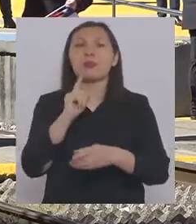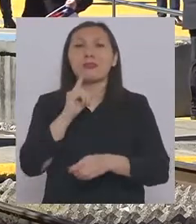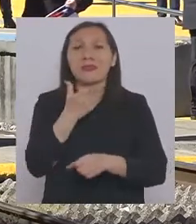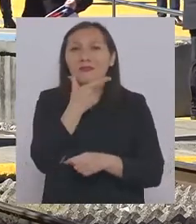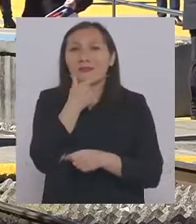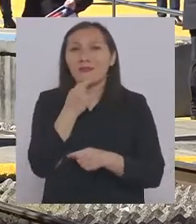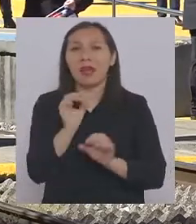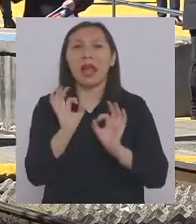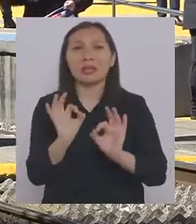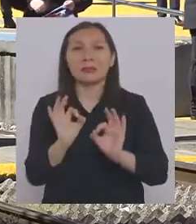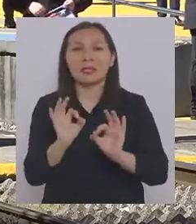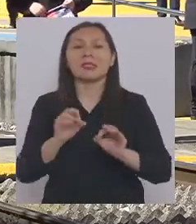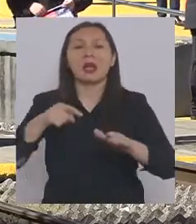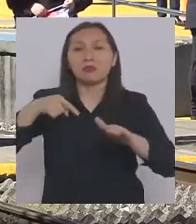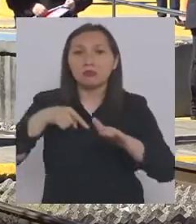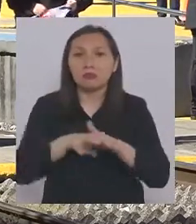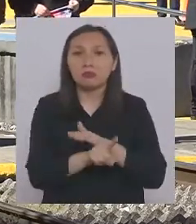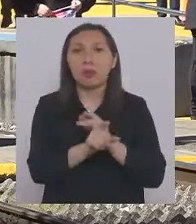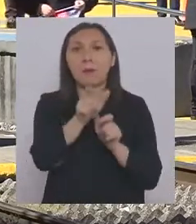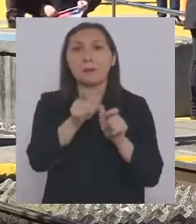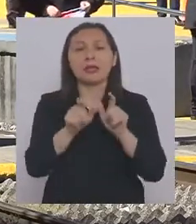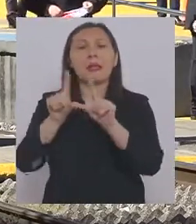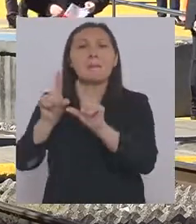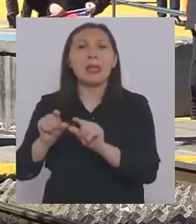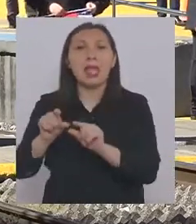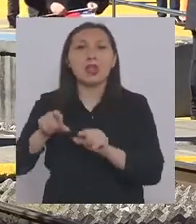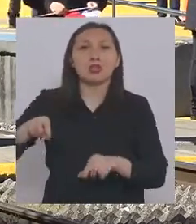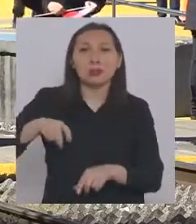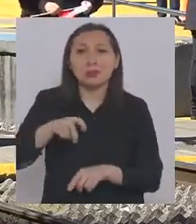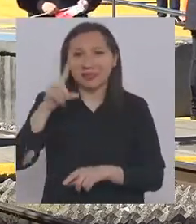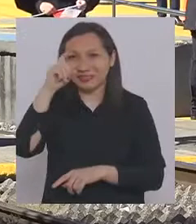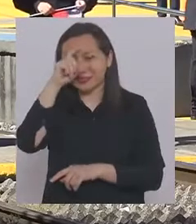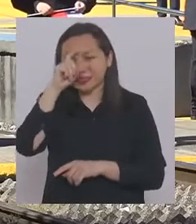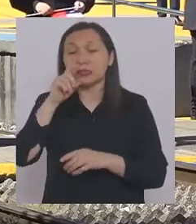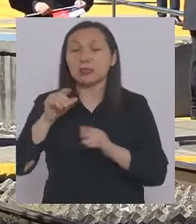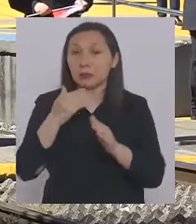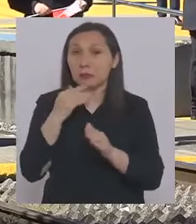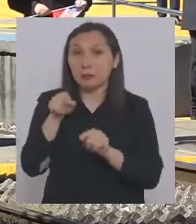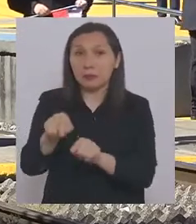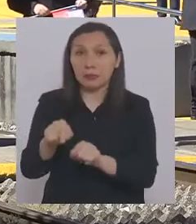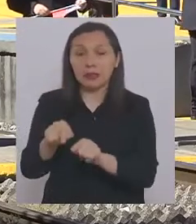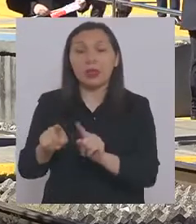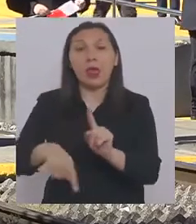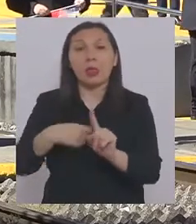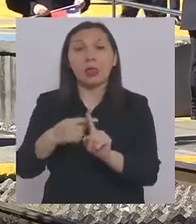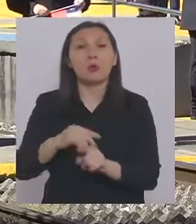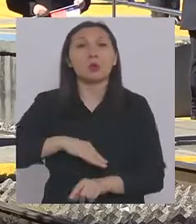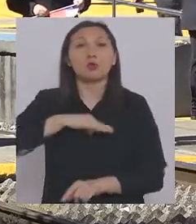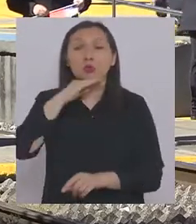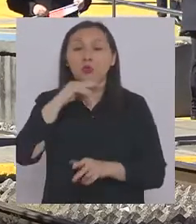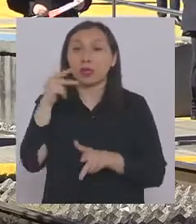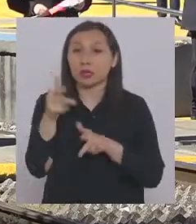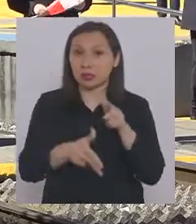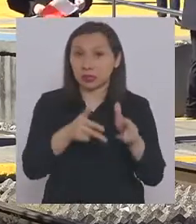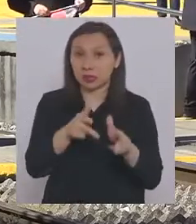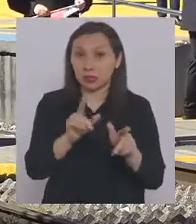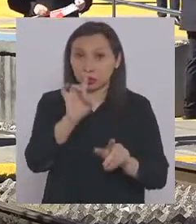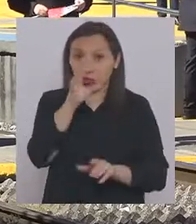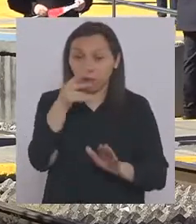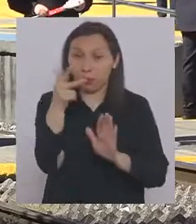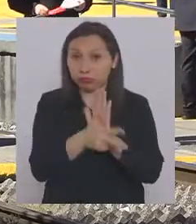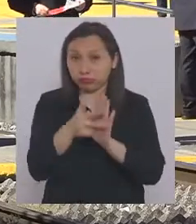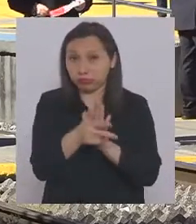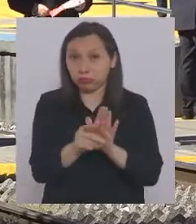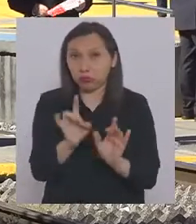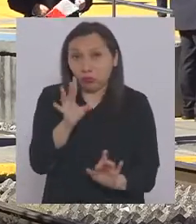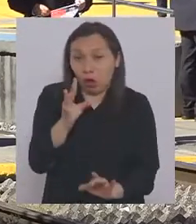facilidades especiales para las personas con menor movilidad. Y además de eso, no basta solo con los trenes, no solo de pan